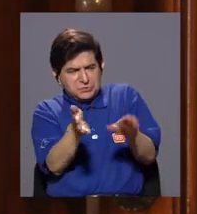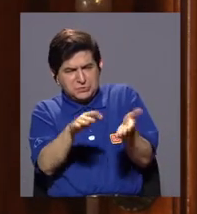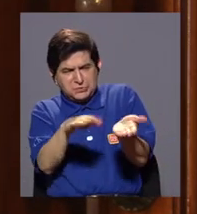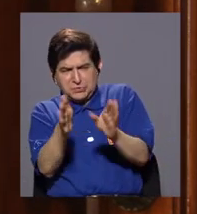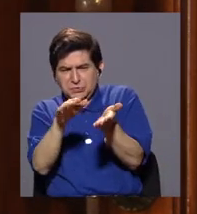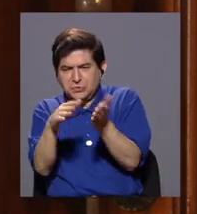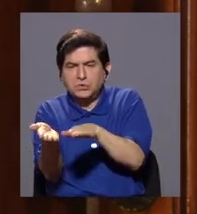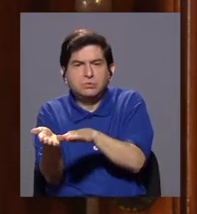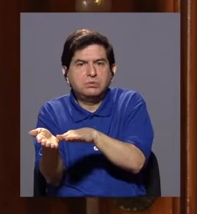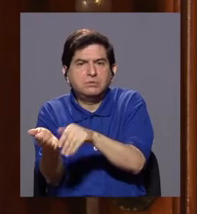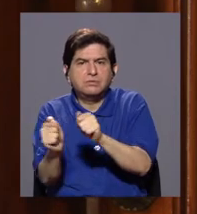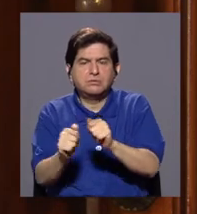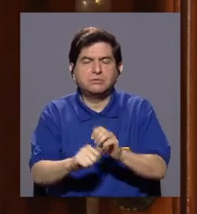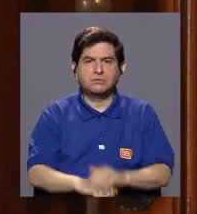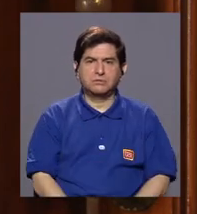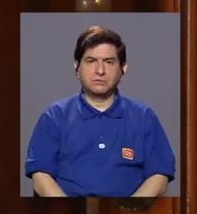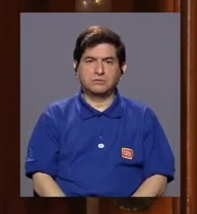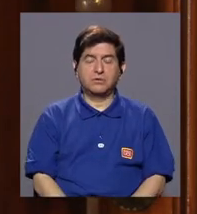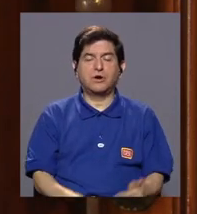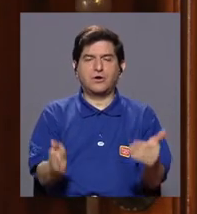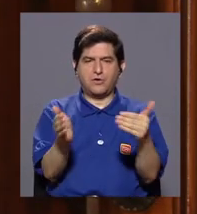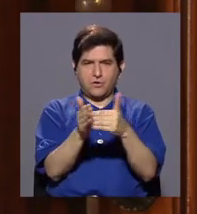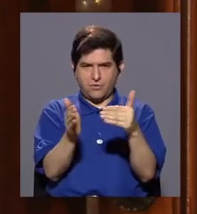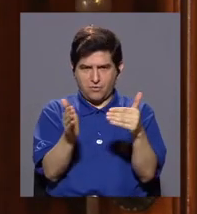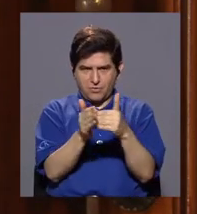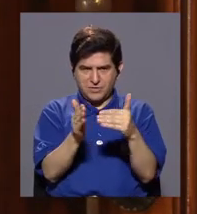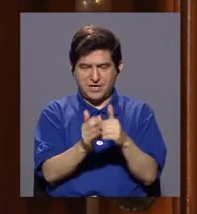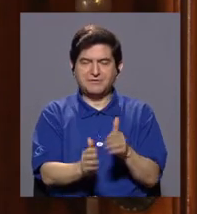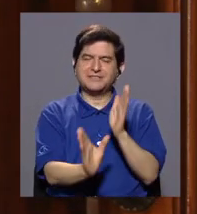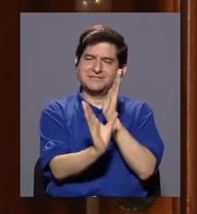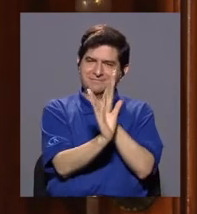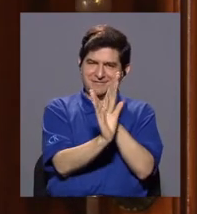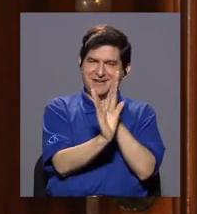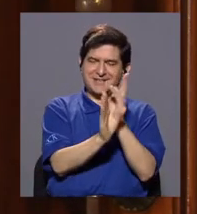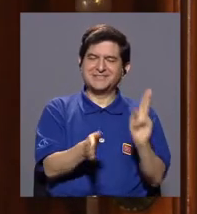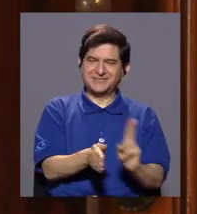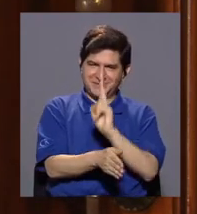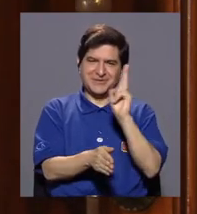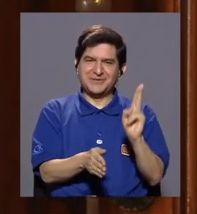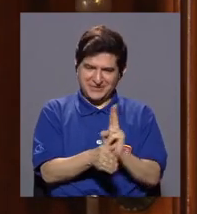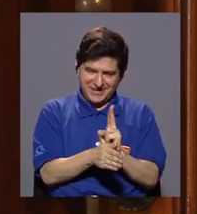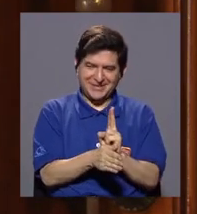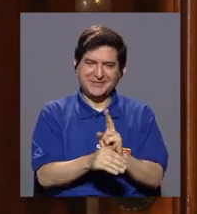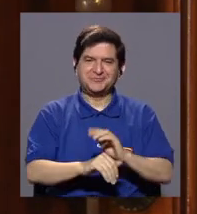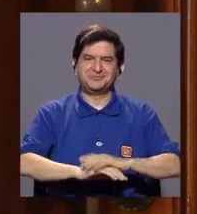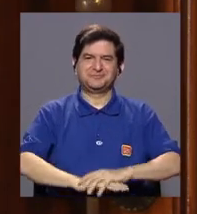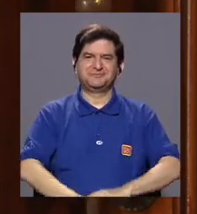fallecidas. Y aquí nuevamente recurro a la psicología.